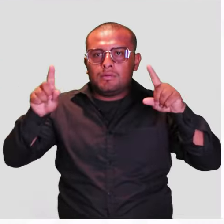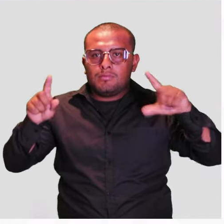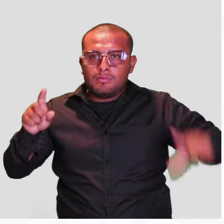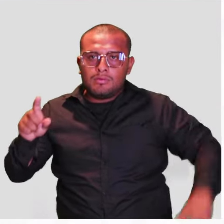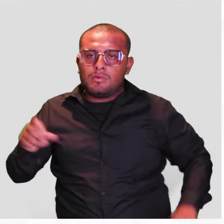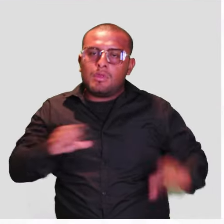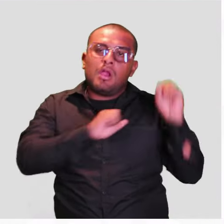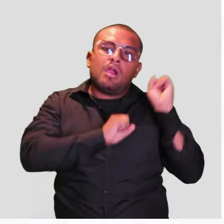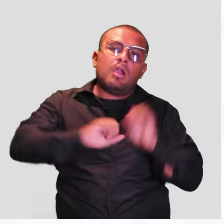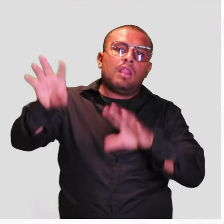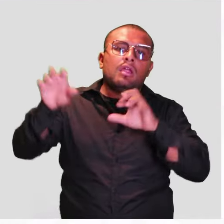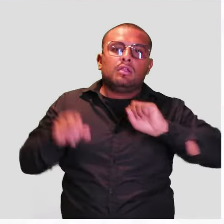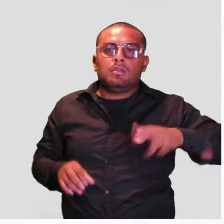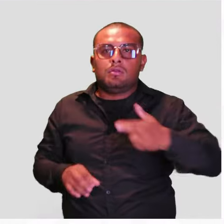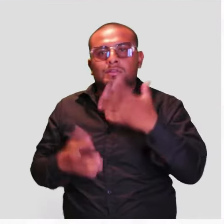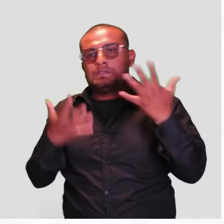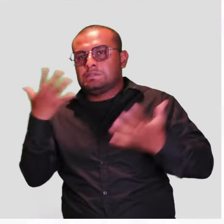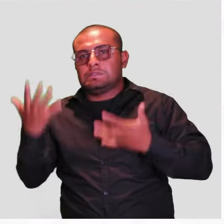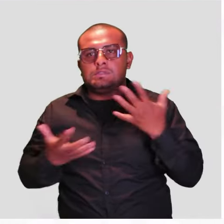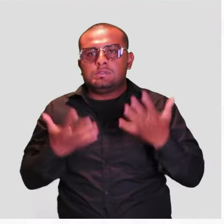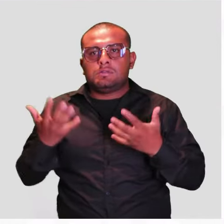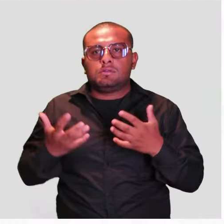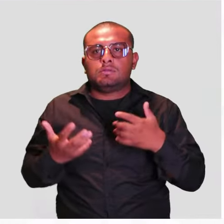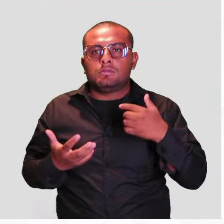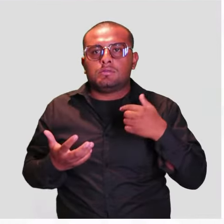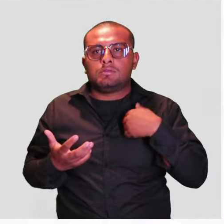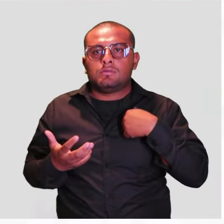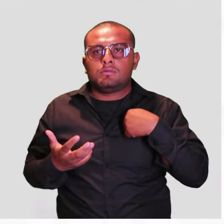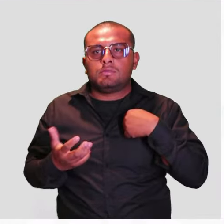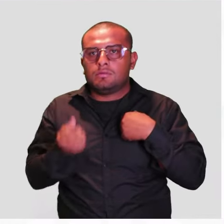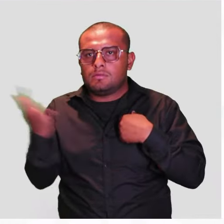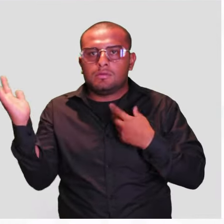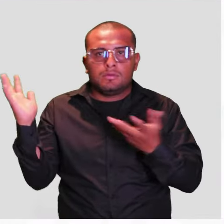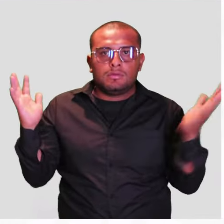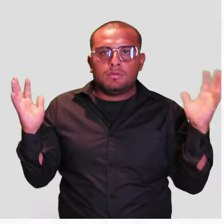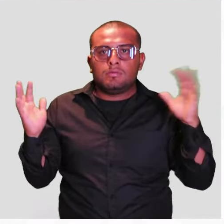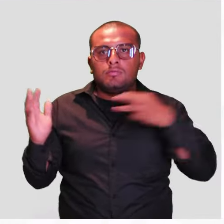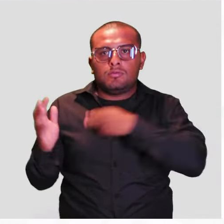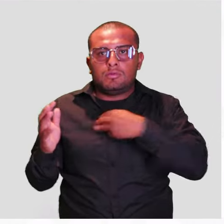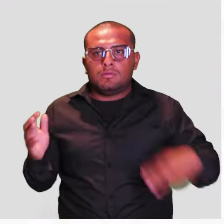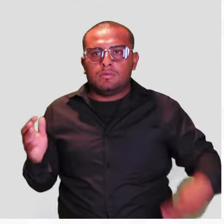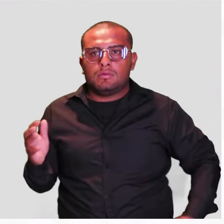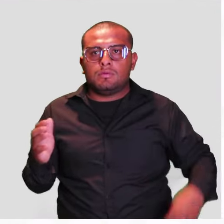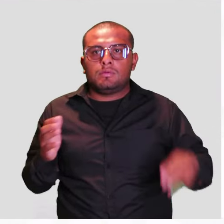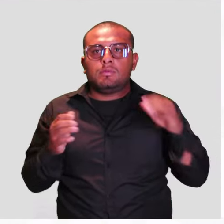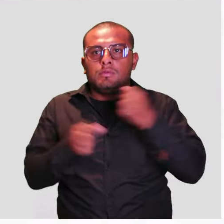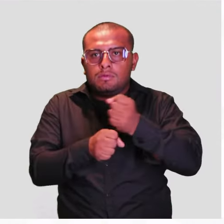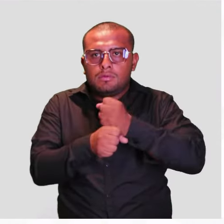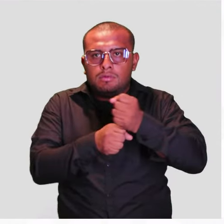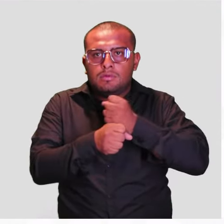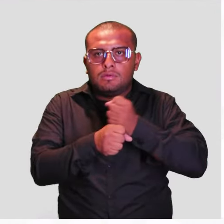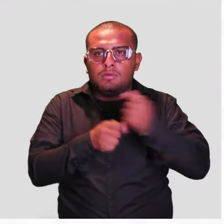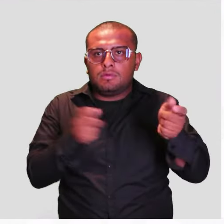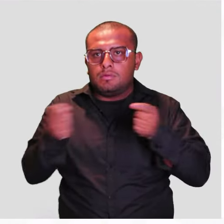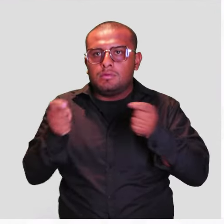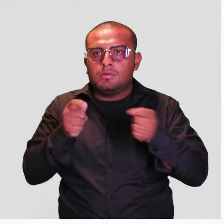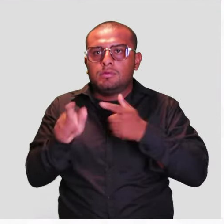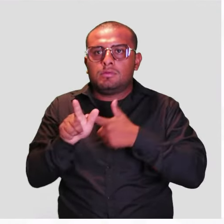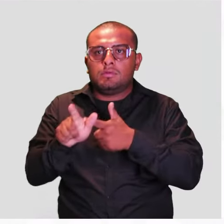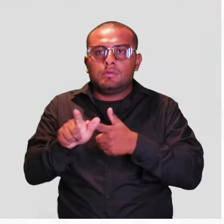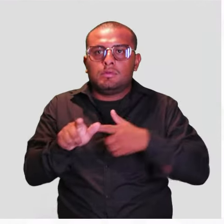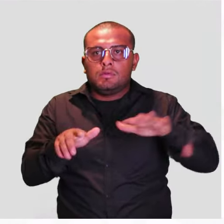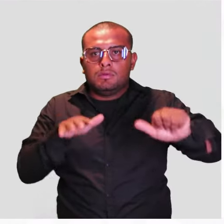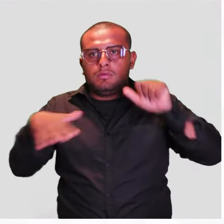amenazados sus intereses y por ello presionan a los empleados del municipio en su desesperado intento por no dejar el poder y no abandonarlo.